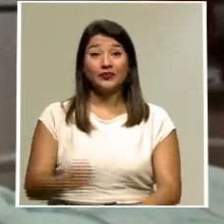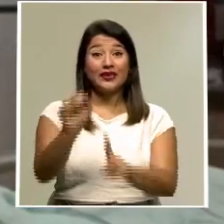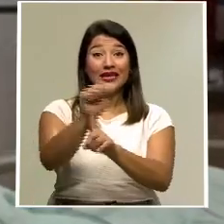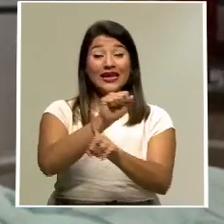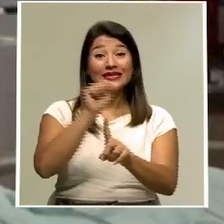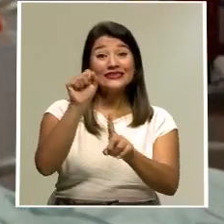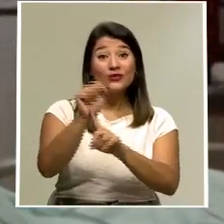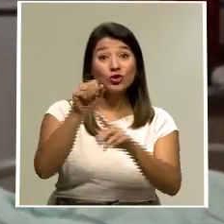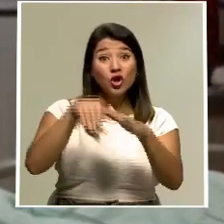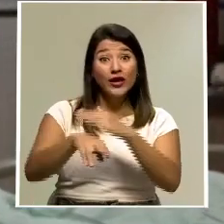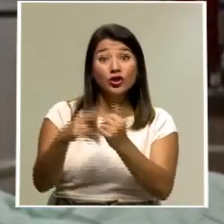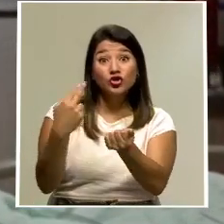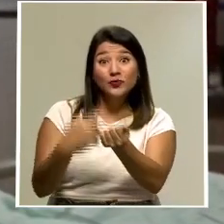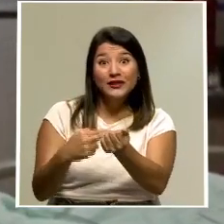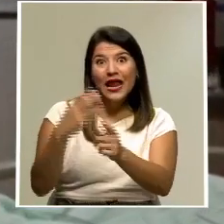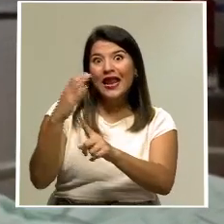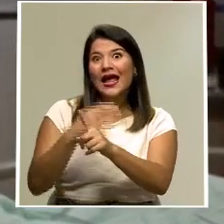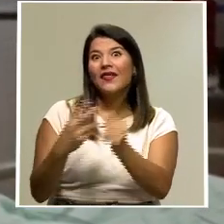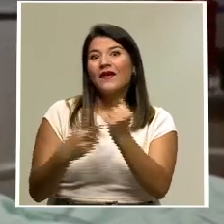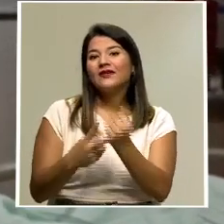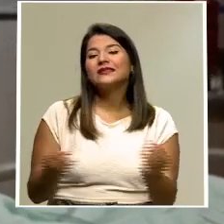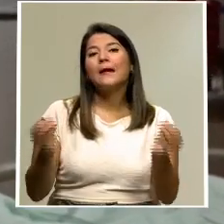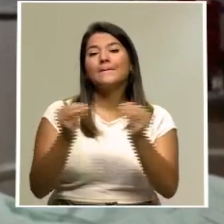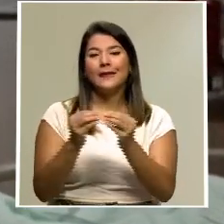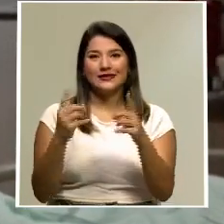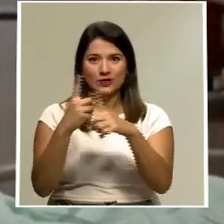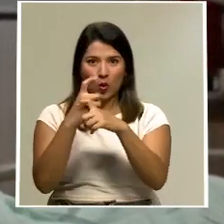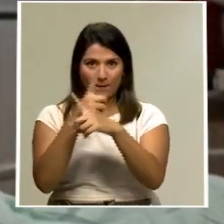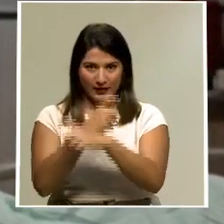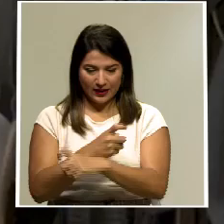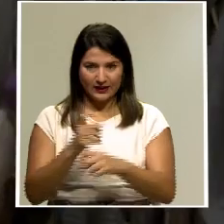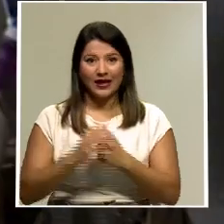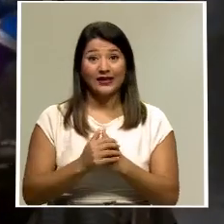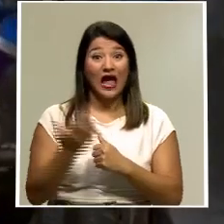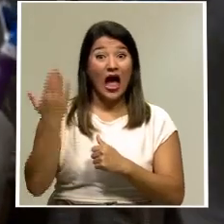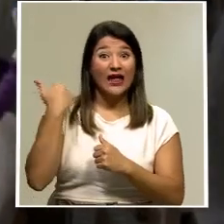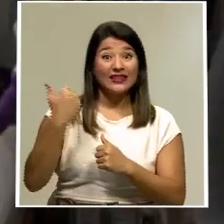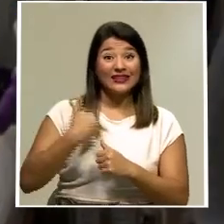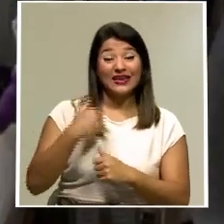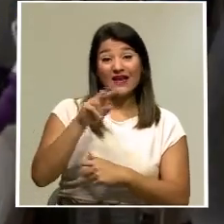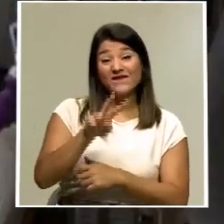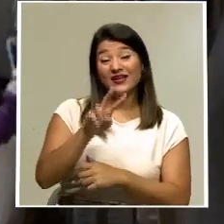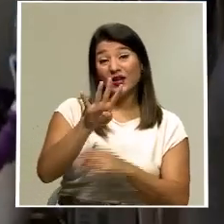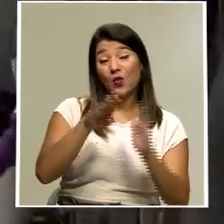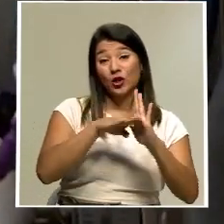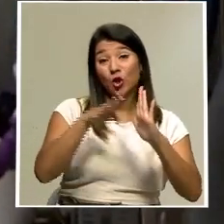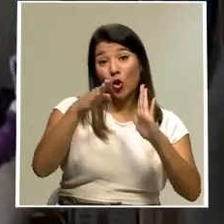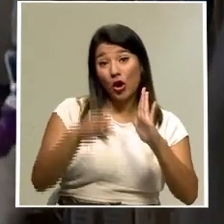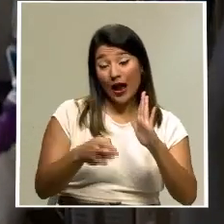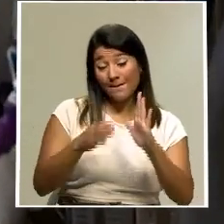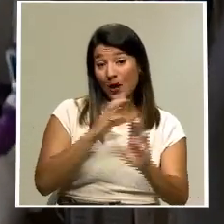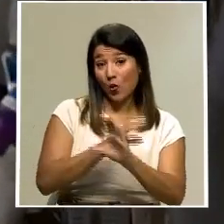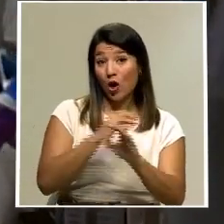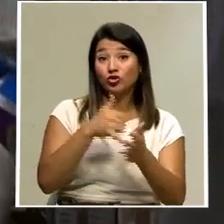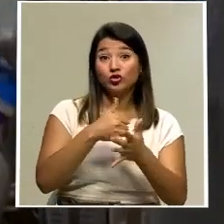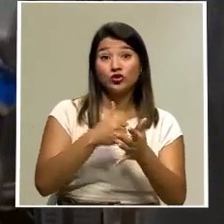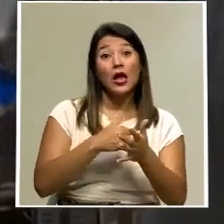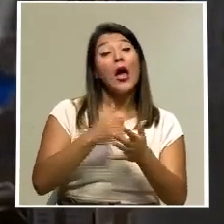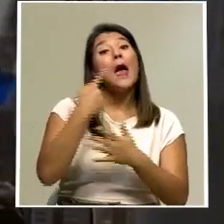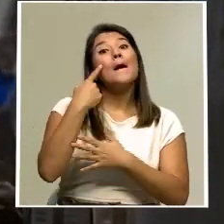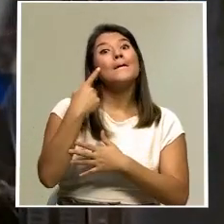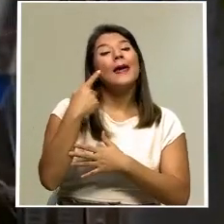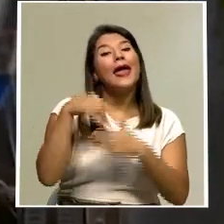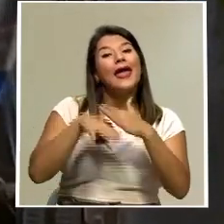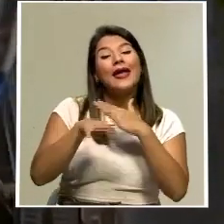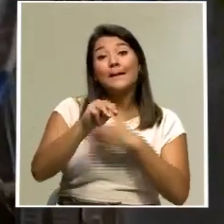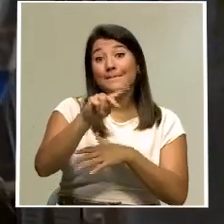en los hospitales es cada vez más complicada. Se pasó de tener 24 camas UCI para personas con COVID-19 en marzo del